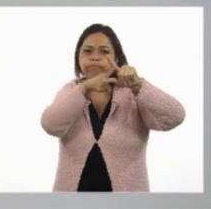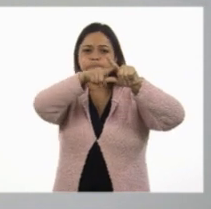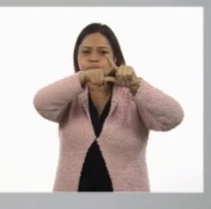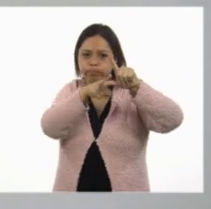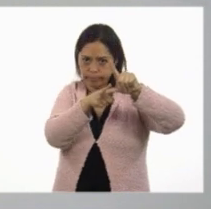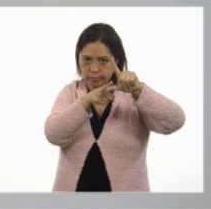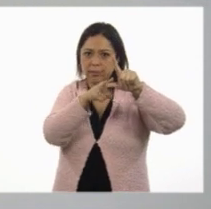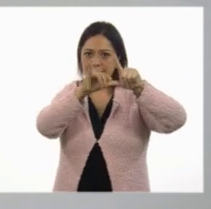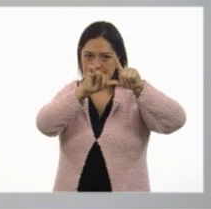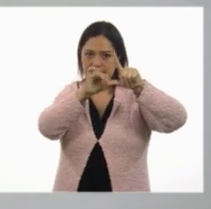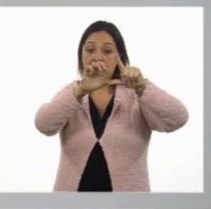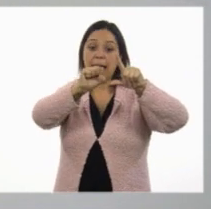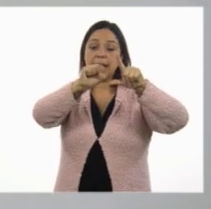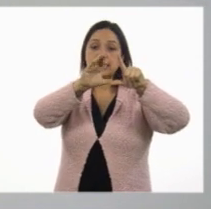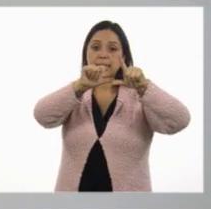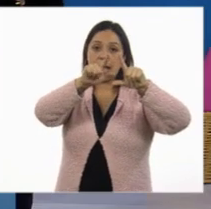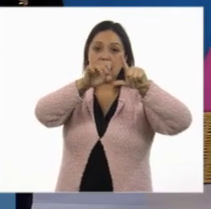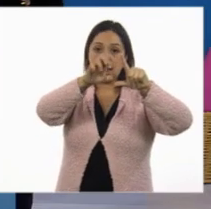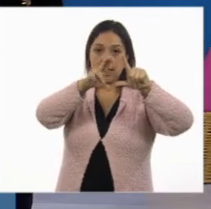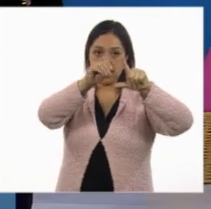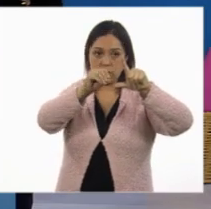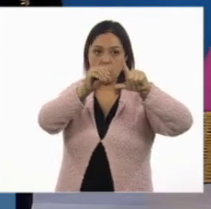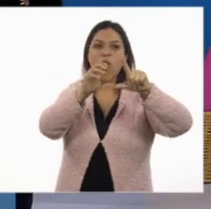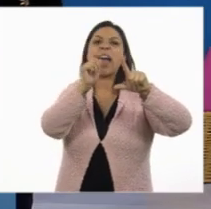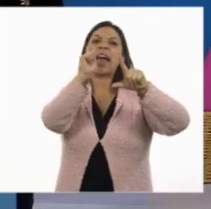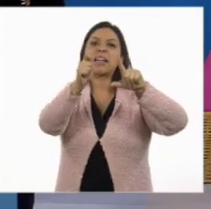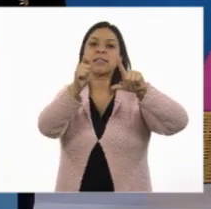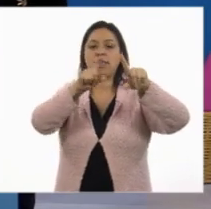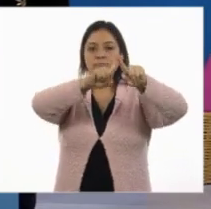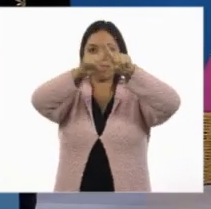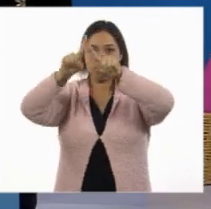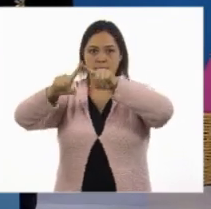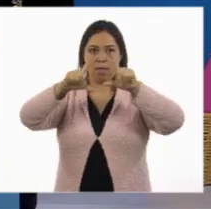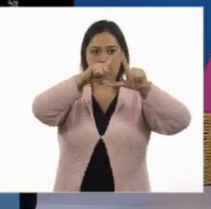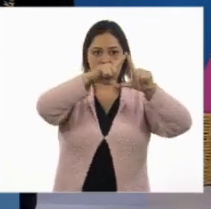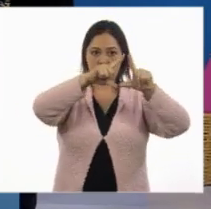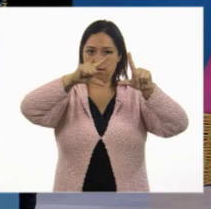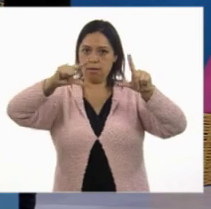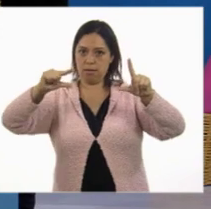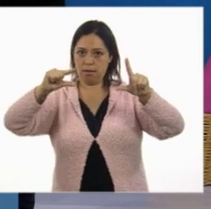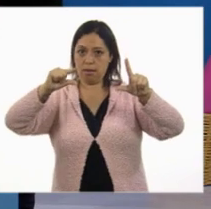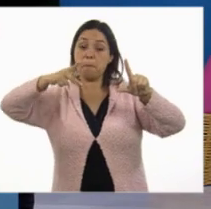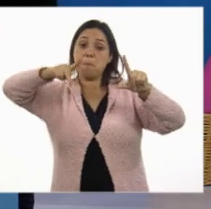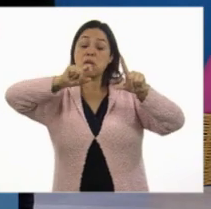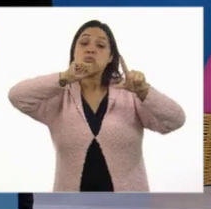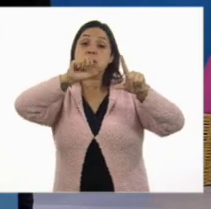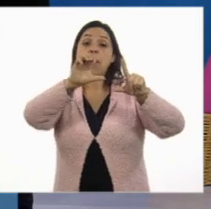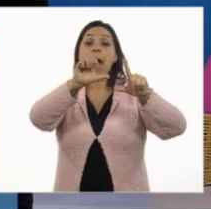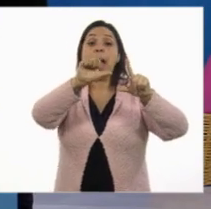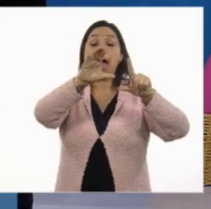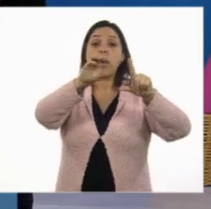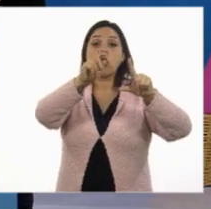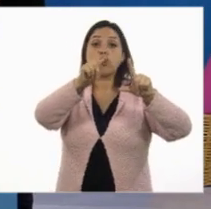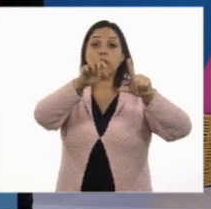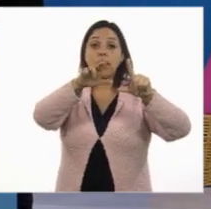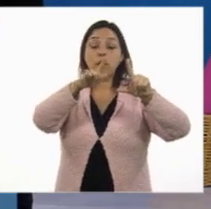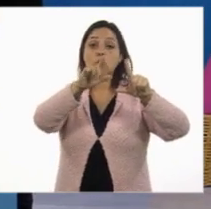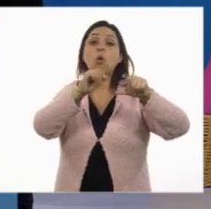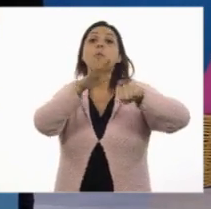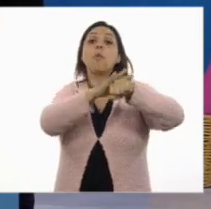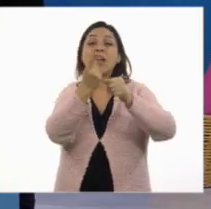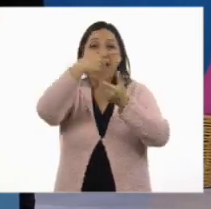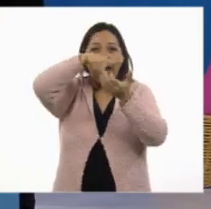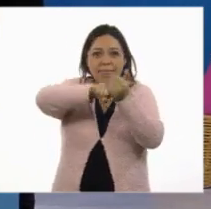es un triángulo escaleno porque tiene 3 lados distintos, pero también es un triángulo acutángulo porque sus 3